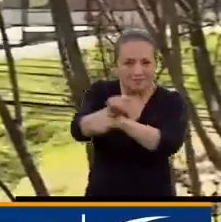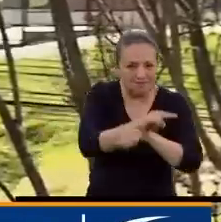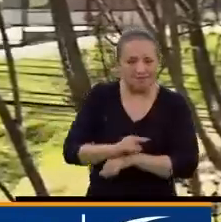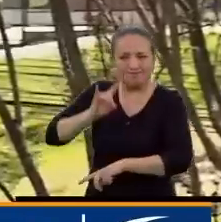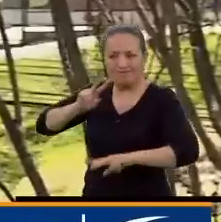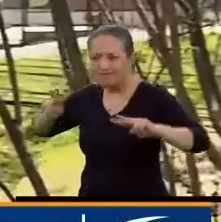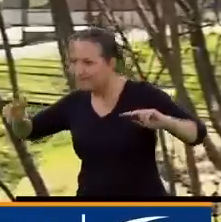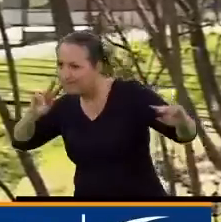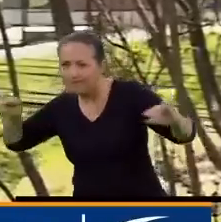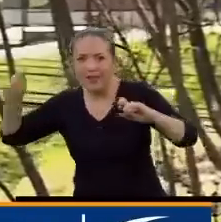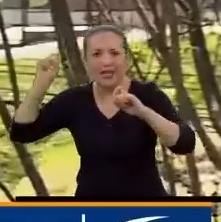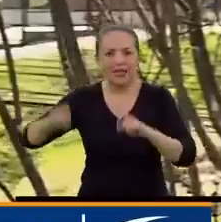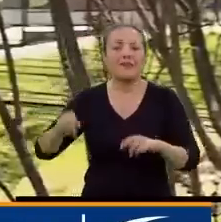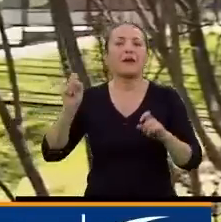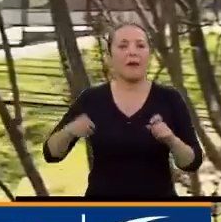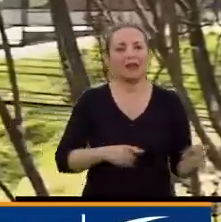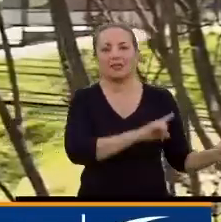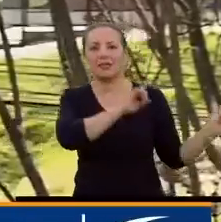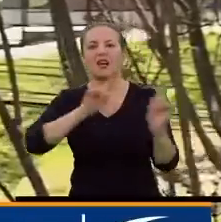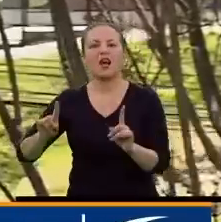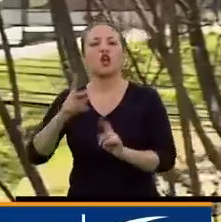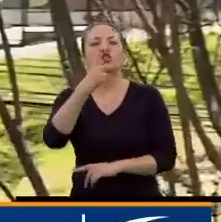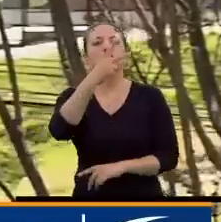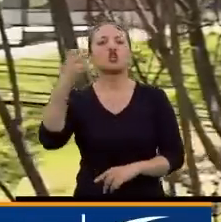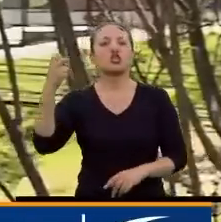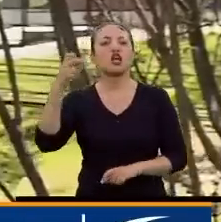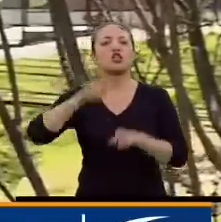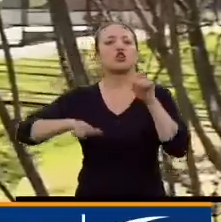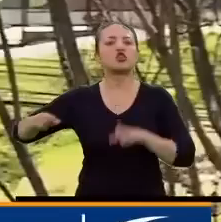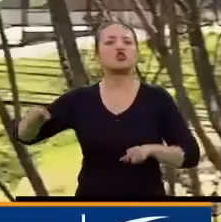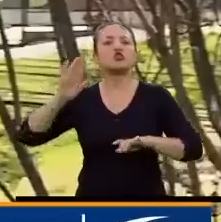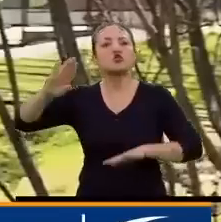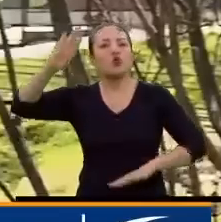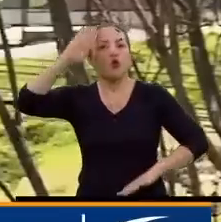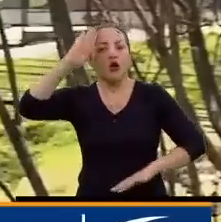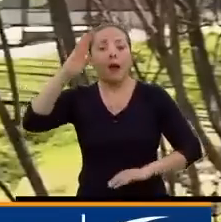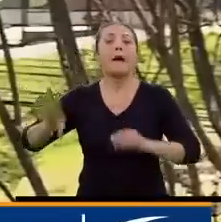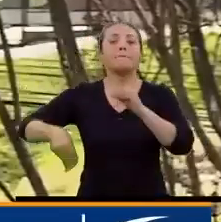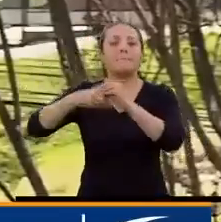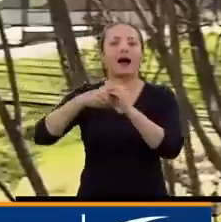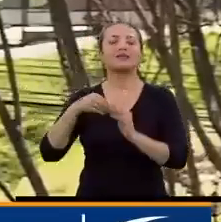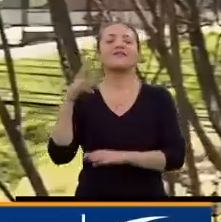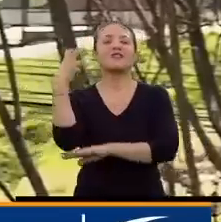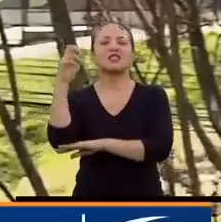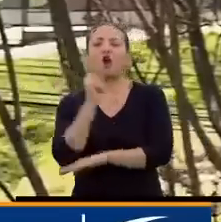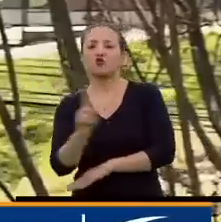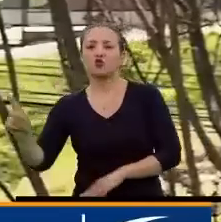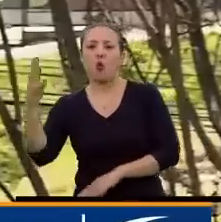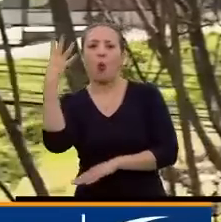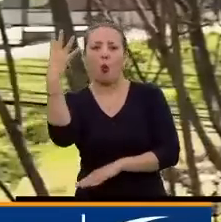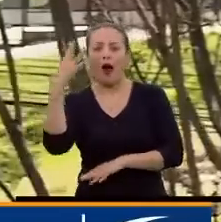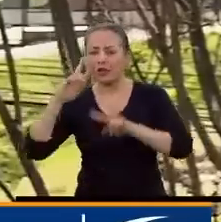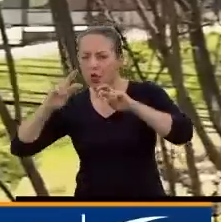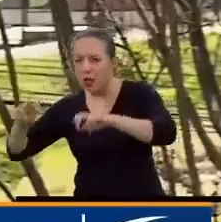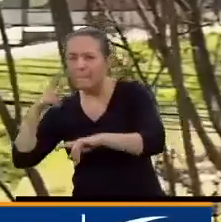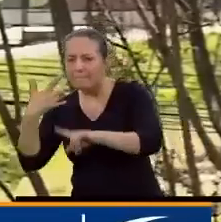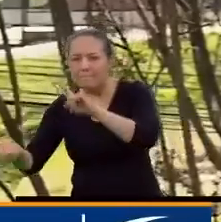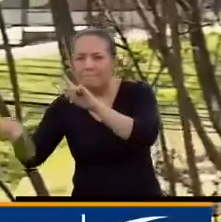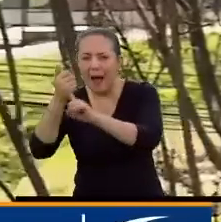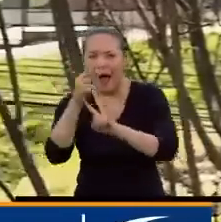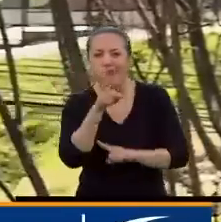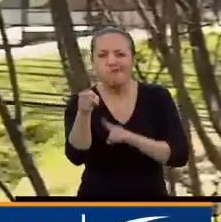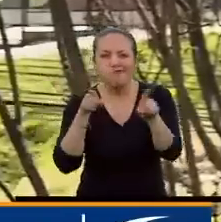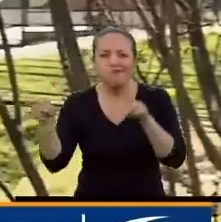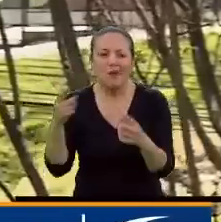Bolívar con más de 200 uniformados. Hay 4 fiscales que están atendiendo también estos casos y tienen identificado cerca de 6